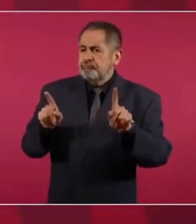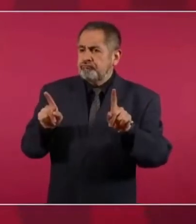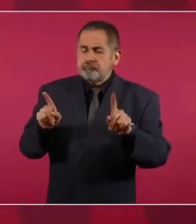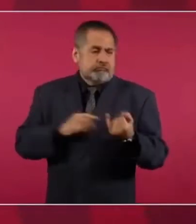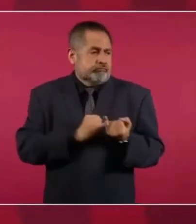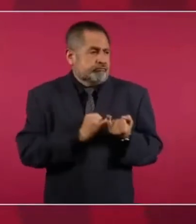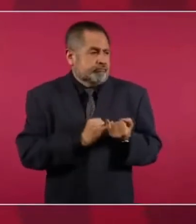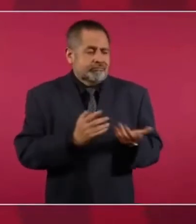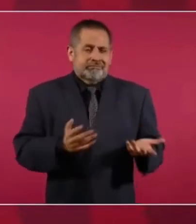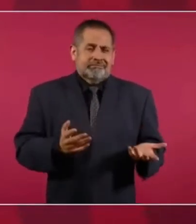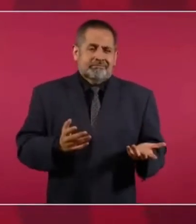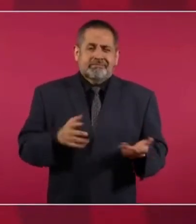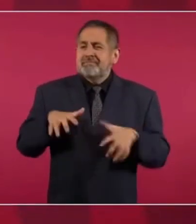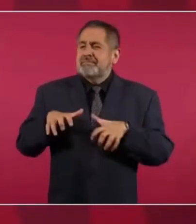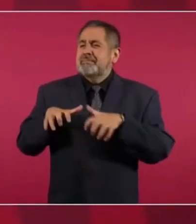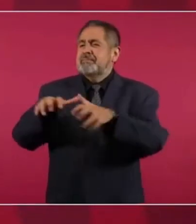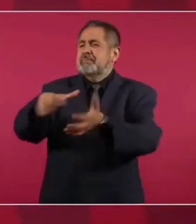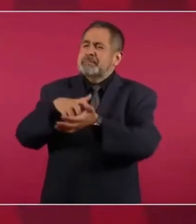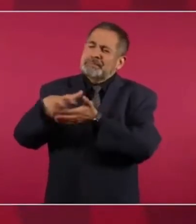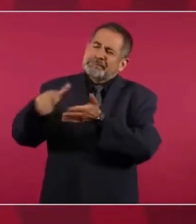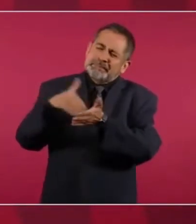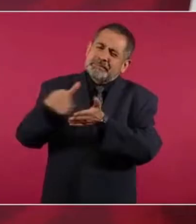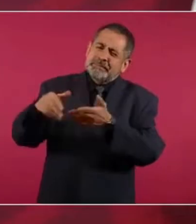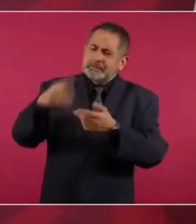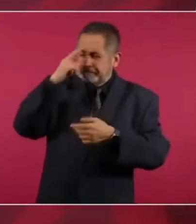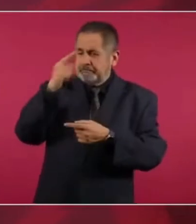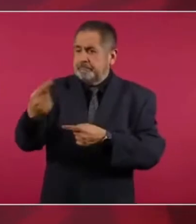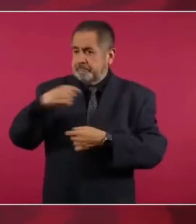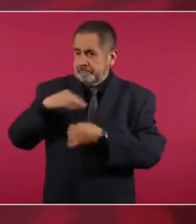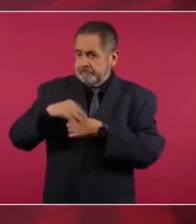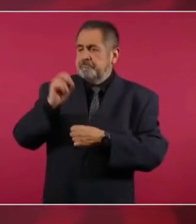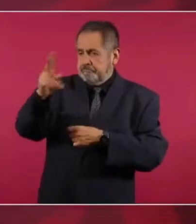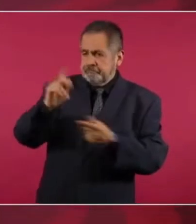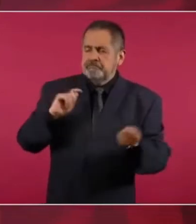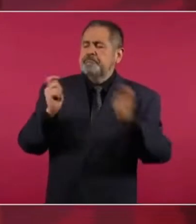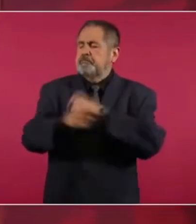en nombre de millones de mexicanos y vamos a hacer lo mismo?